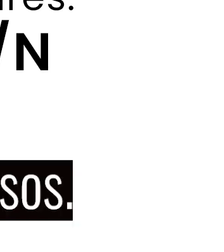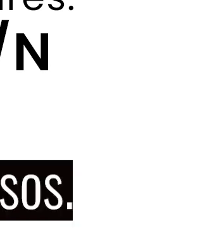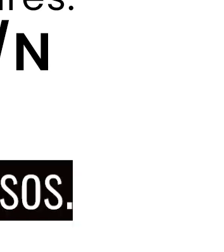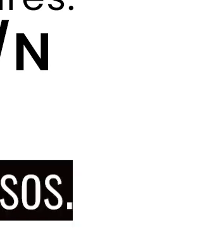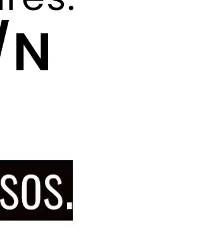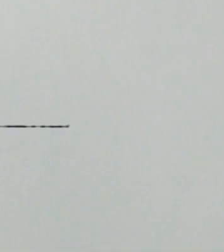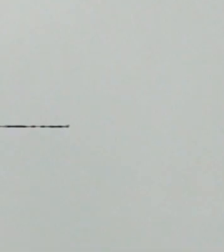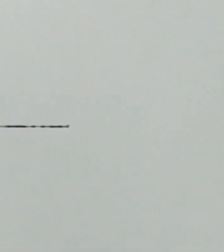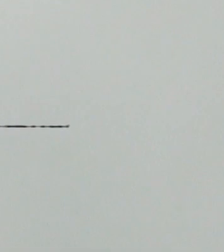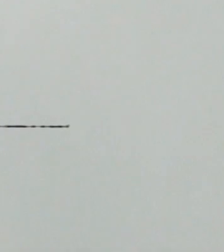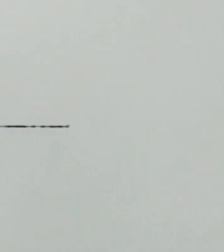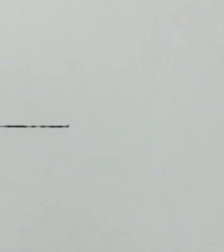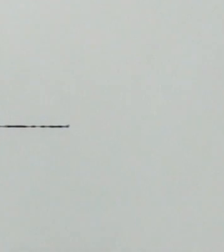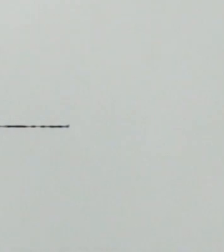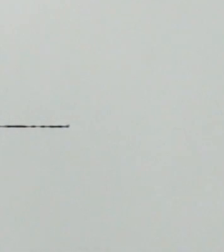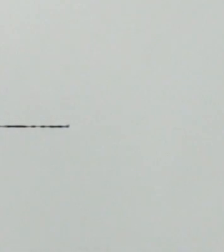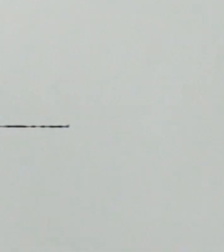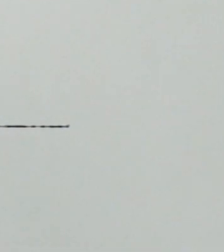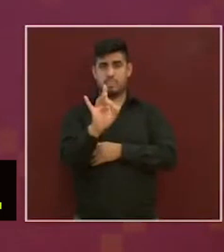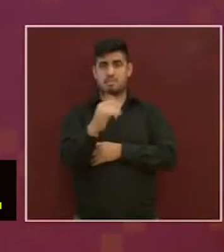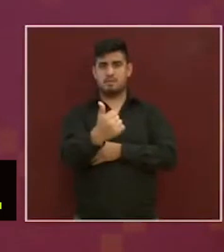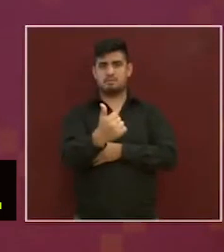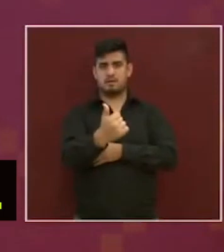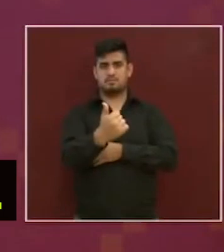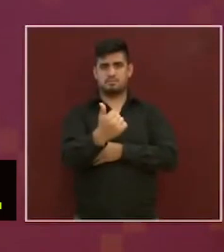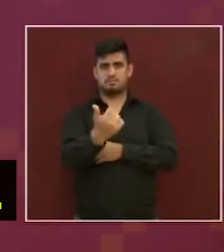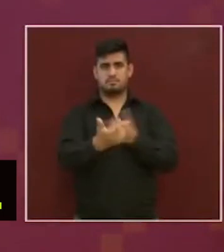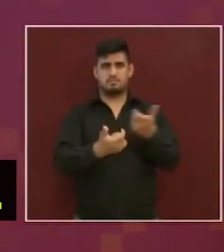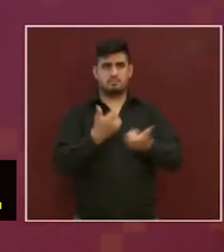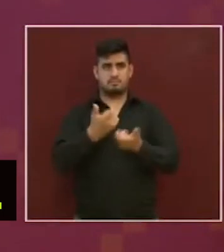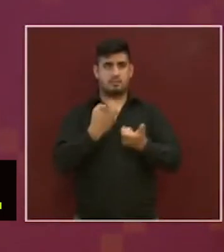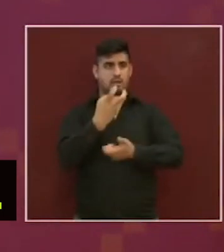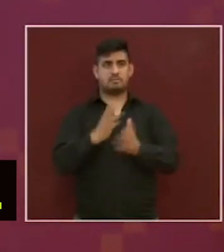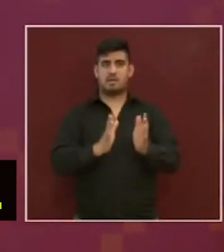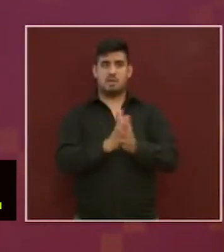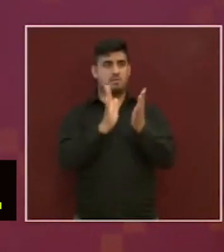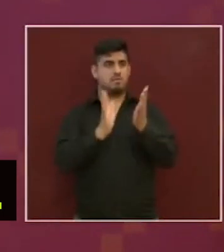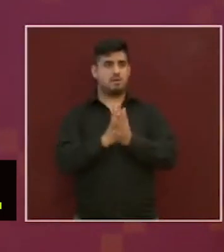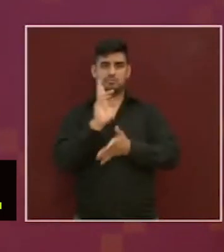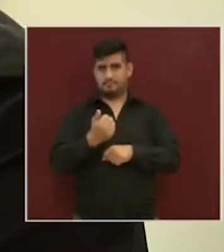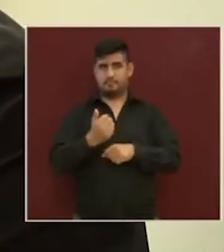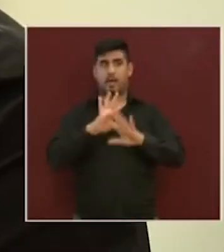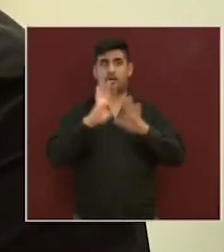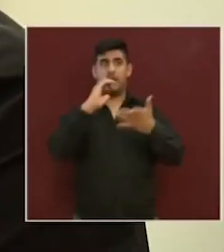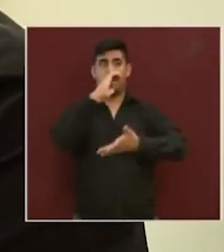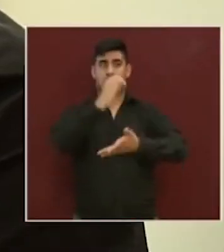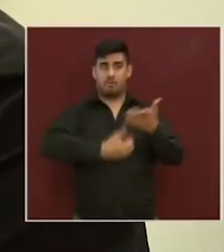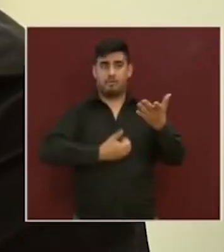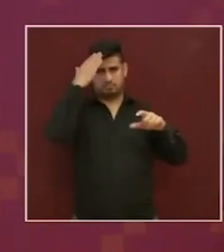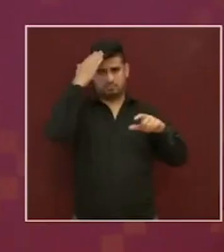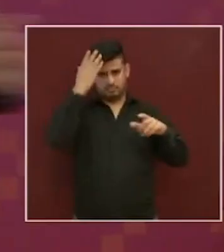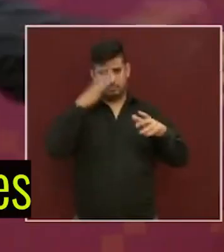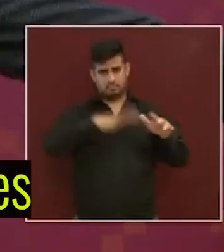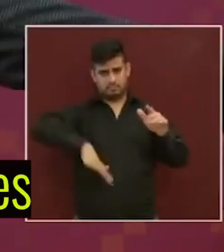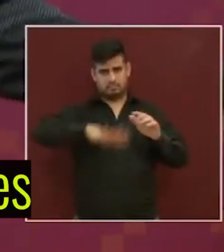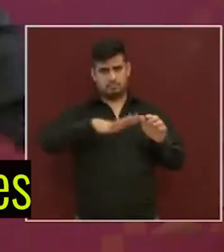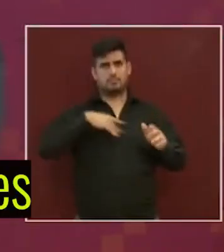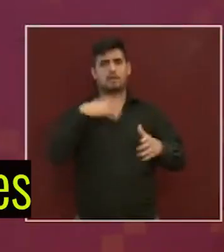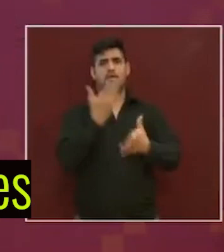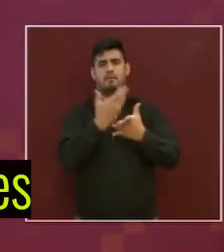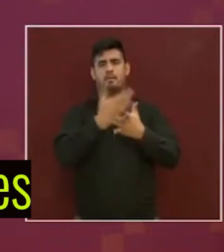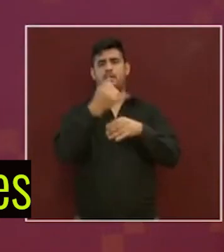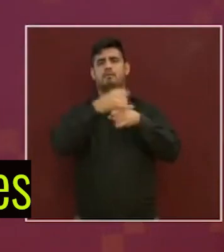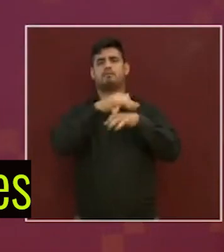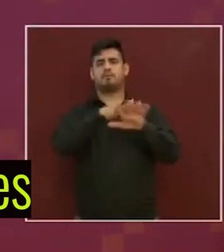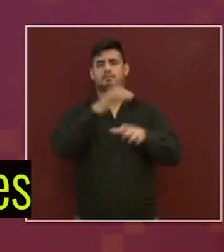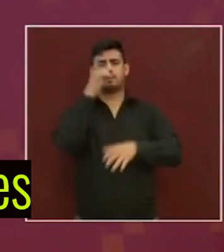92 pesos. Nunca más volvieron a llamarle. Esa empresa no participó nuevamente. Nosotros sacamos la licitación, pedí el informe